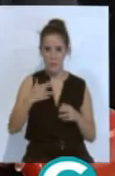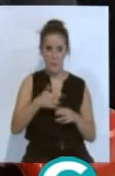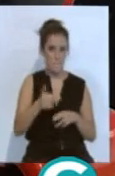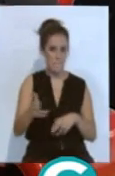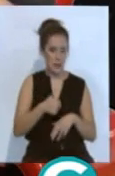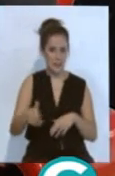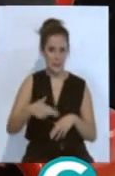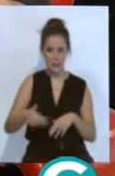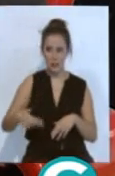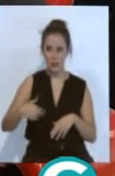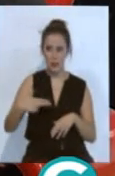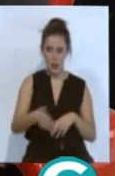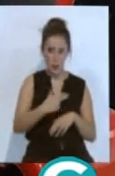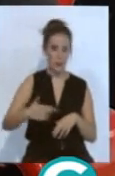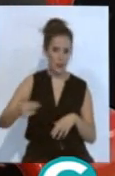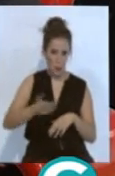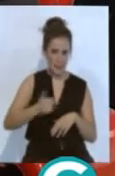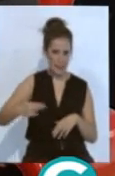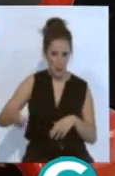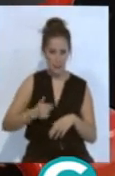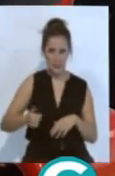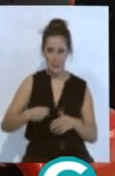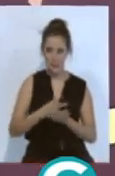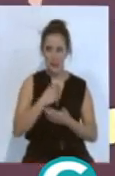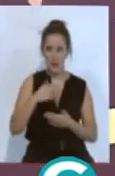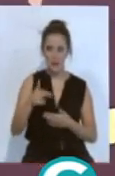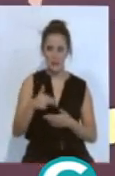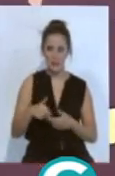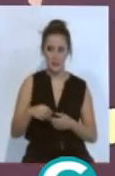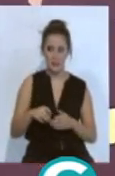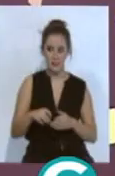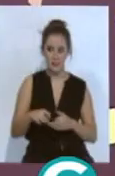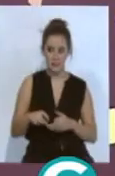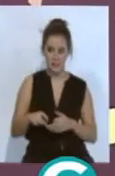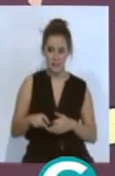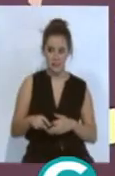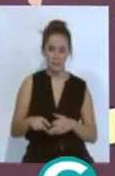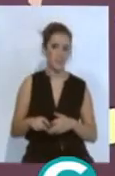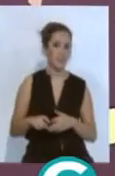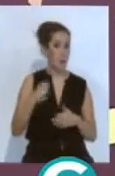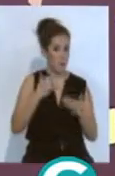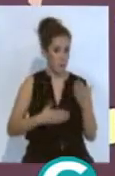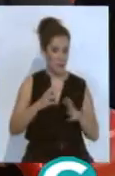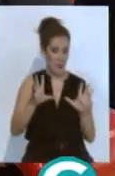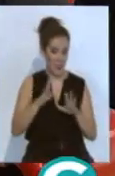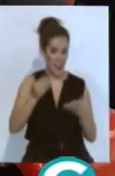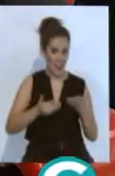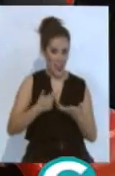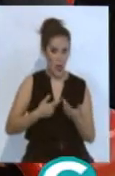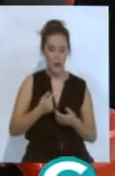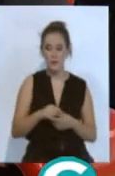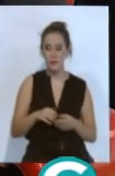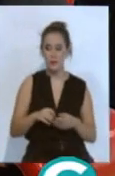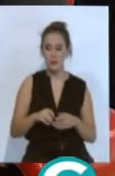pintamos, los repintamos. Ya tienen una capa de pintura. Entonces pesan 10 kilos cada zapato, sí. ¿No? Pero el año pasado lo